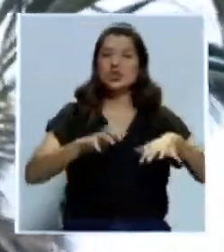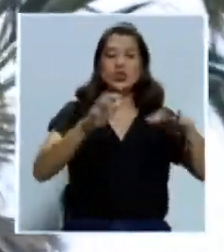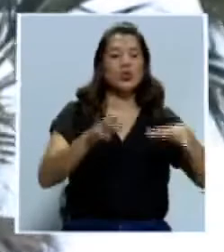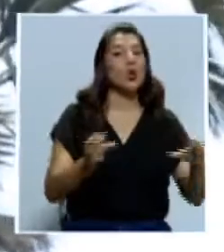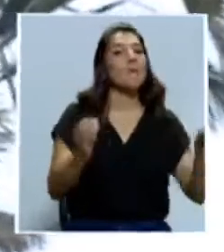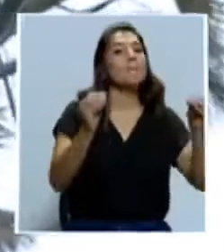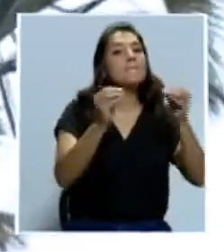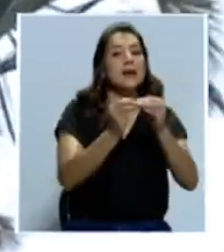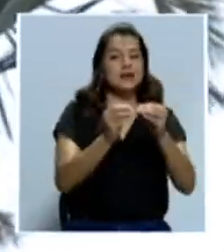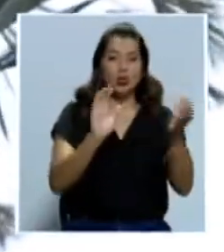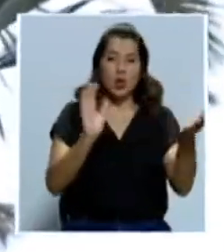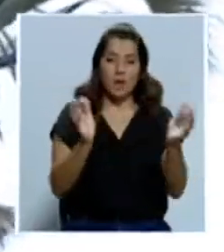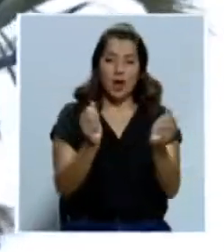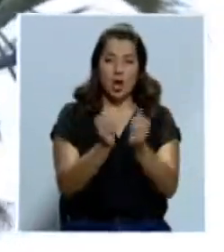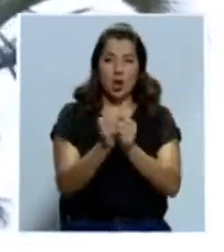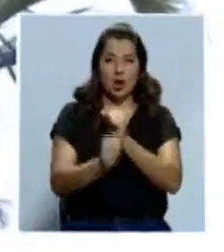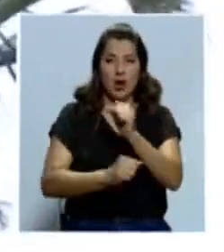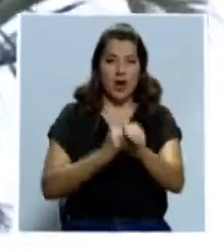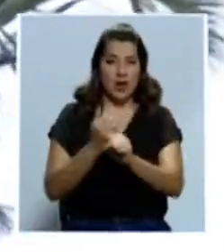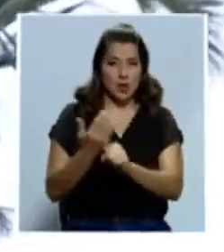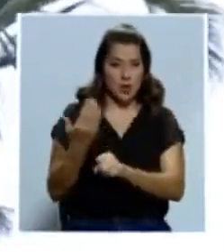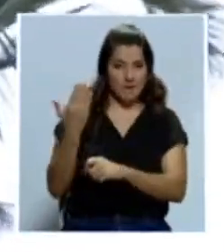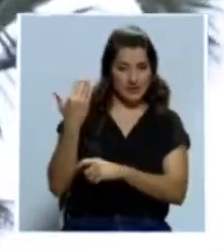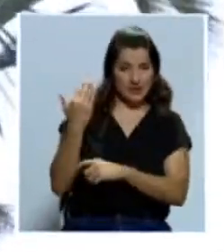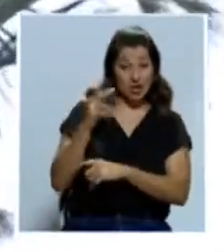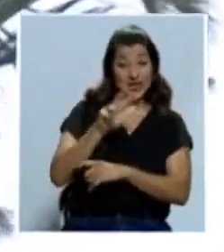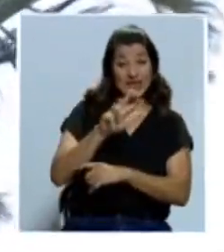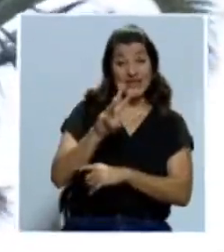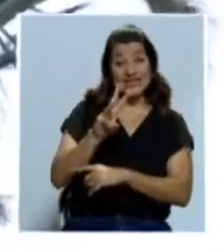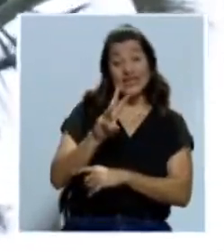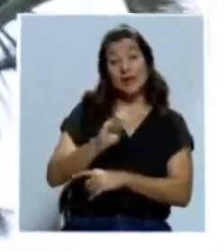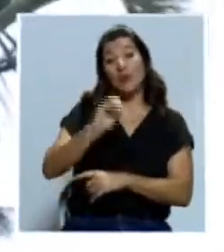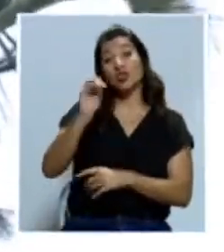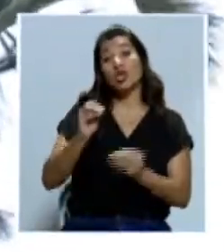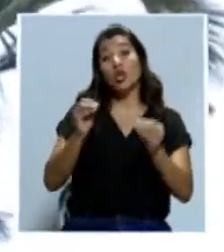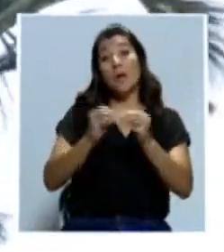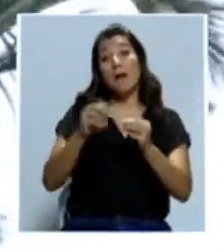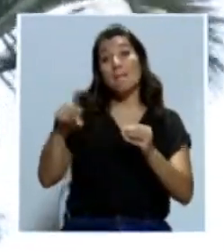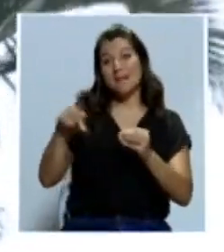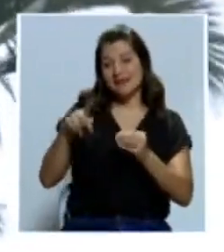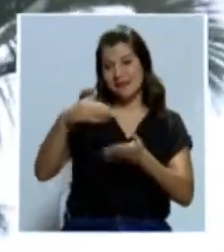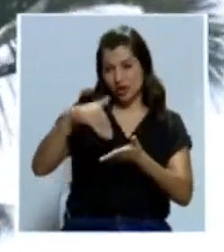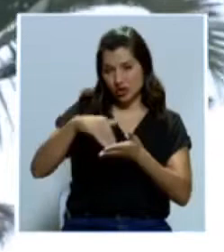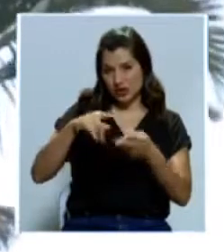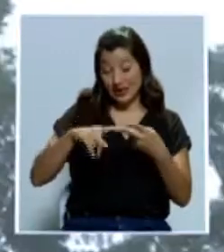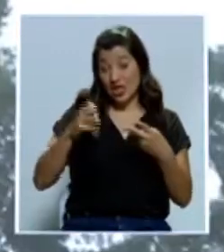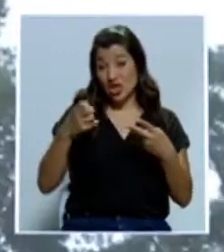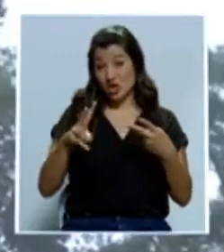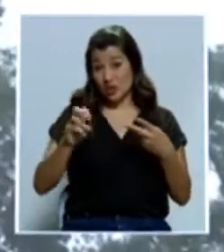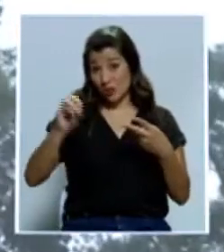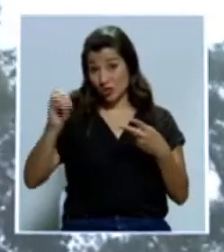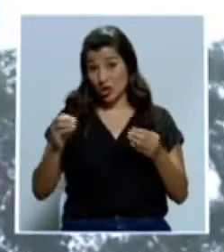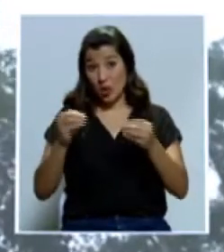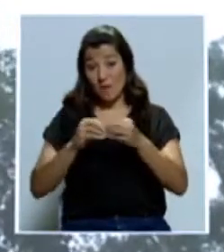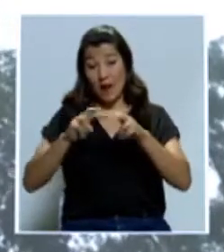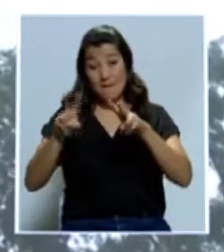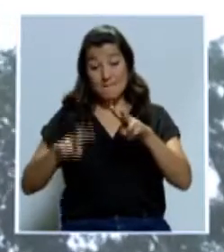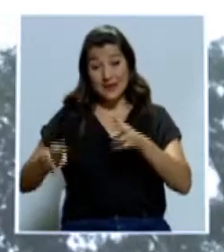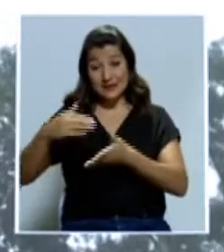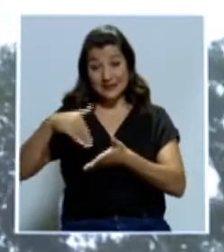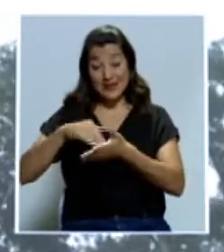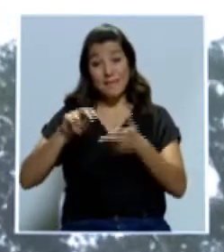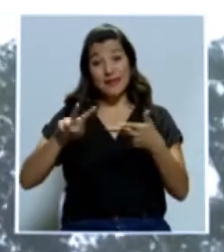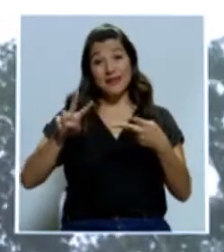regiones, 36% más de lluvia en el Pacífico Central, 12% en el Valle Central, 24% en el